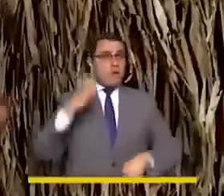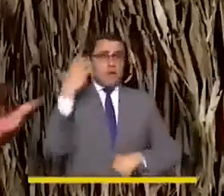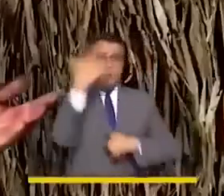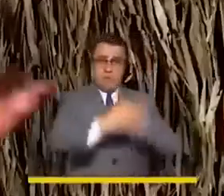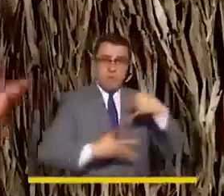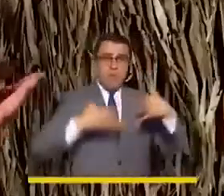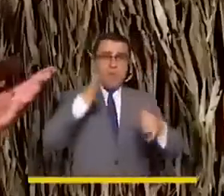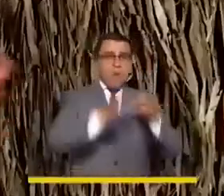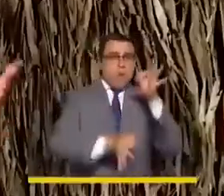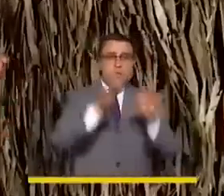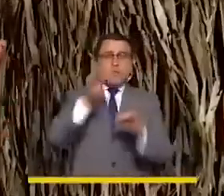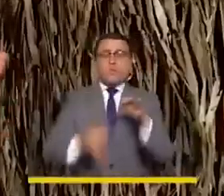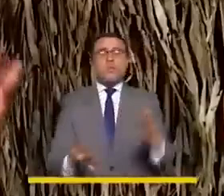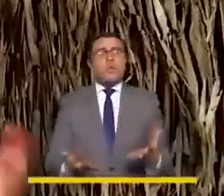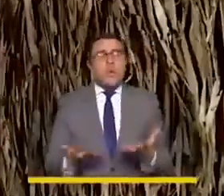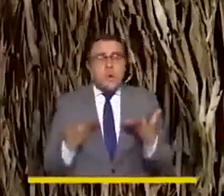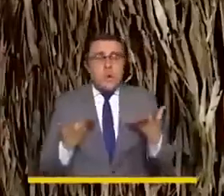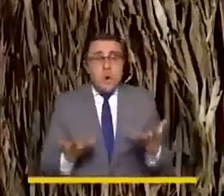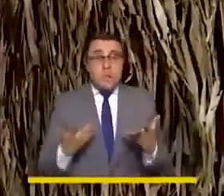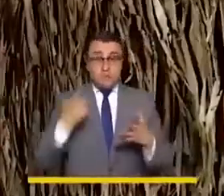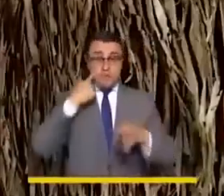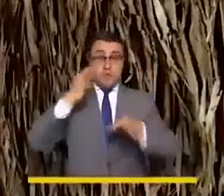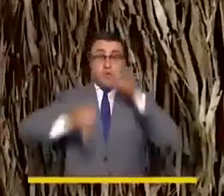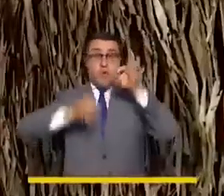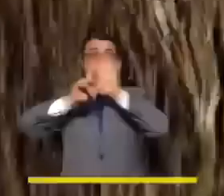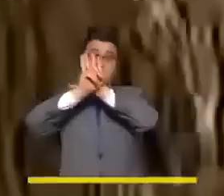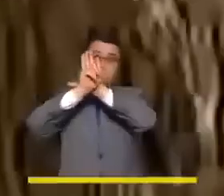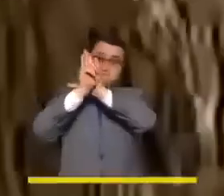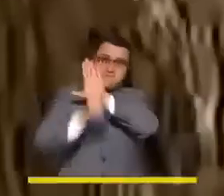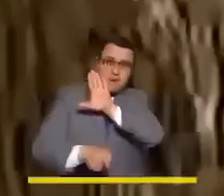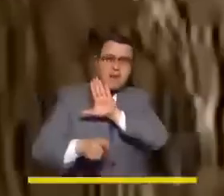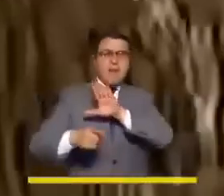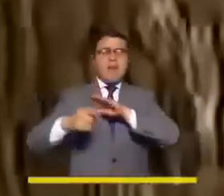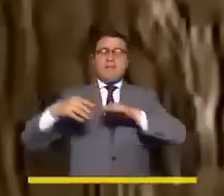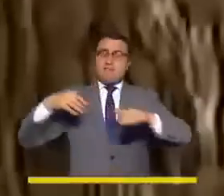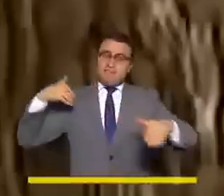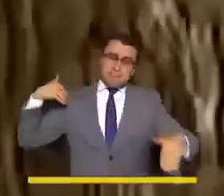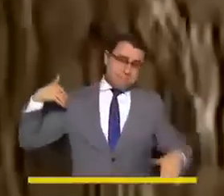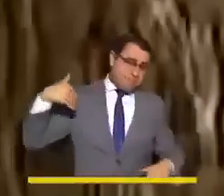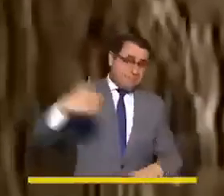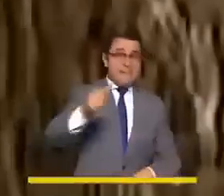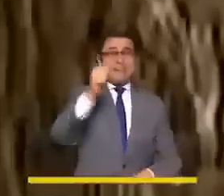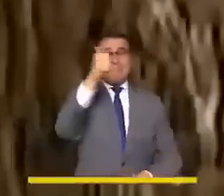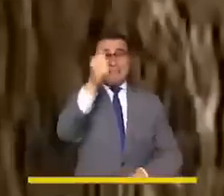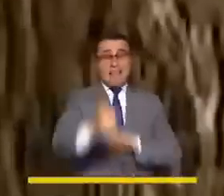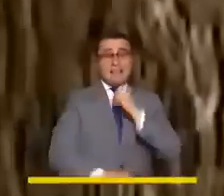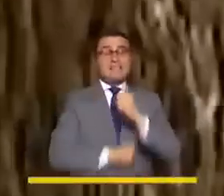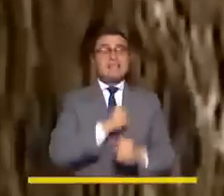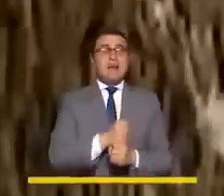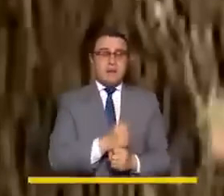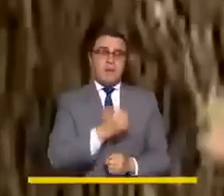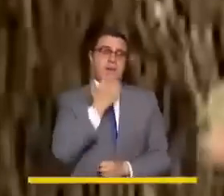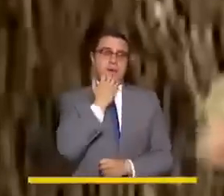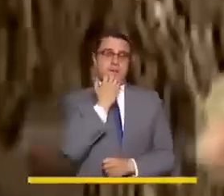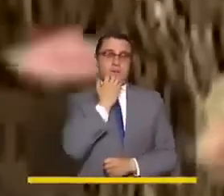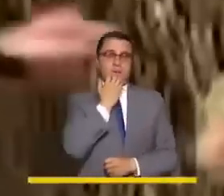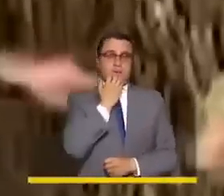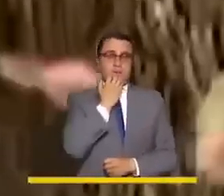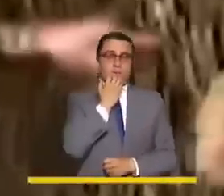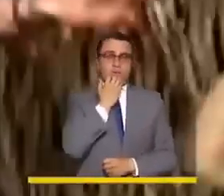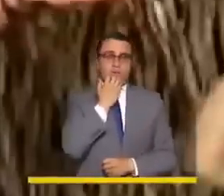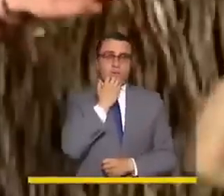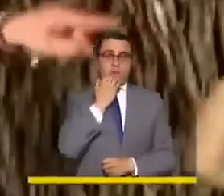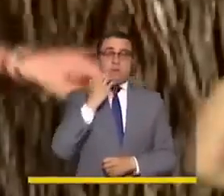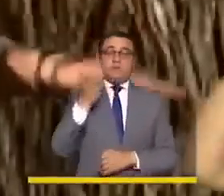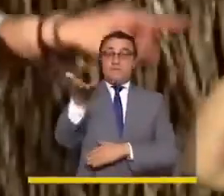es expedida la sentencia? Pasan 10 años. Por ejemplo, en